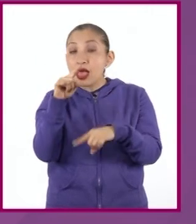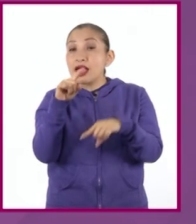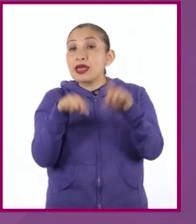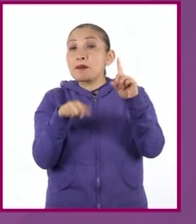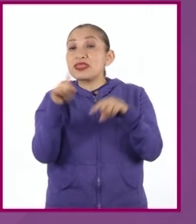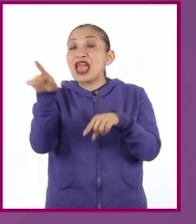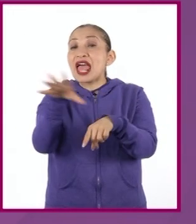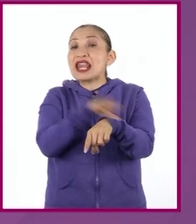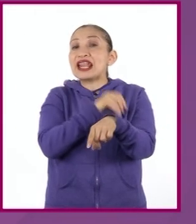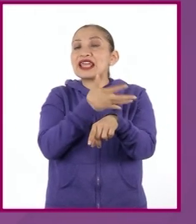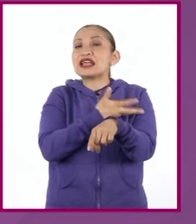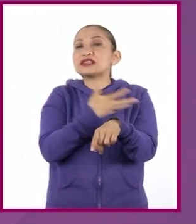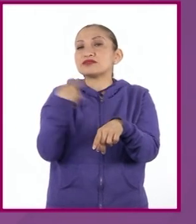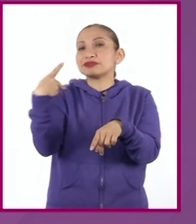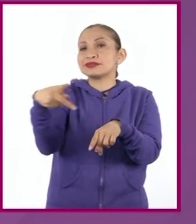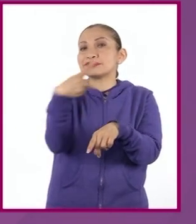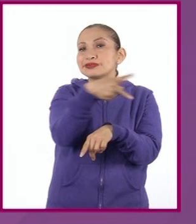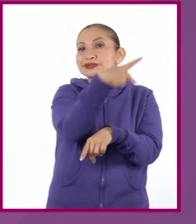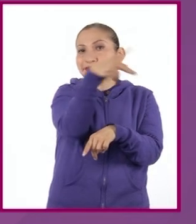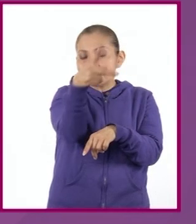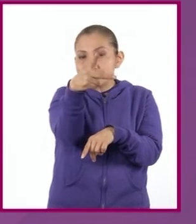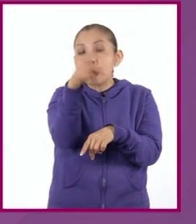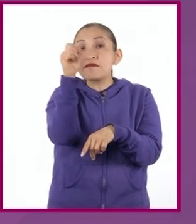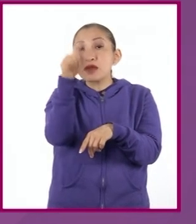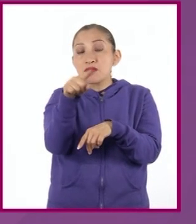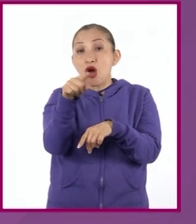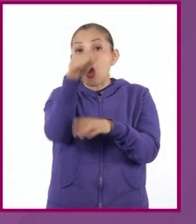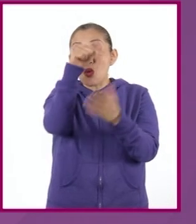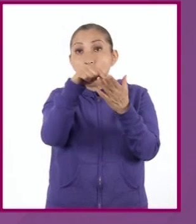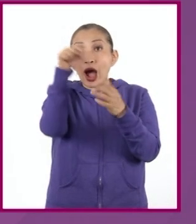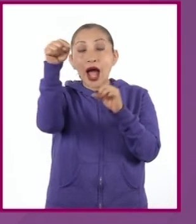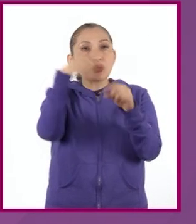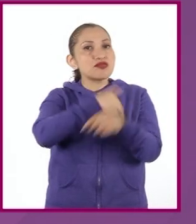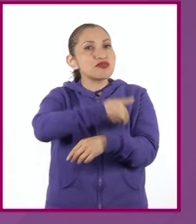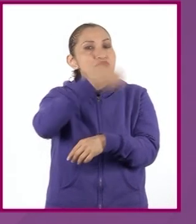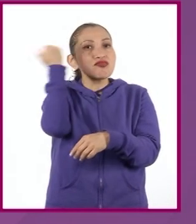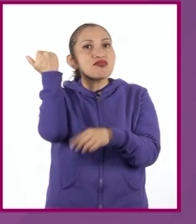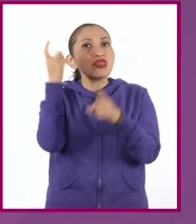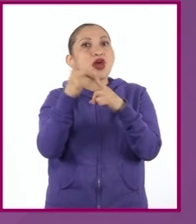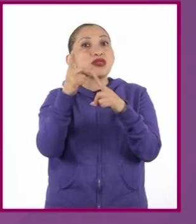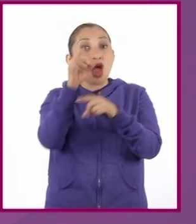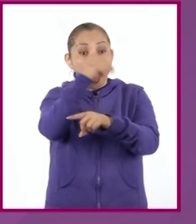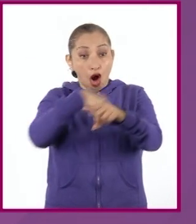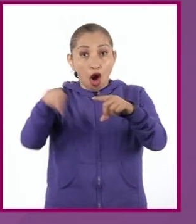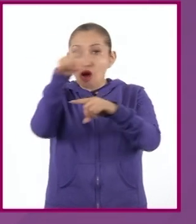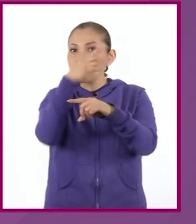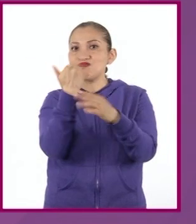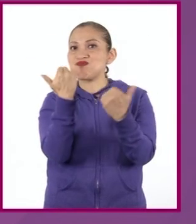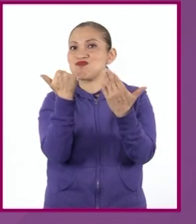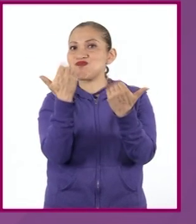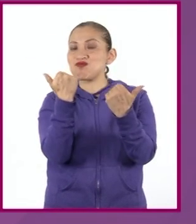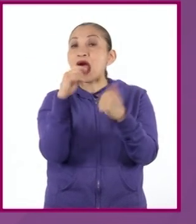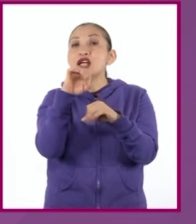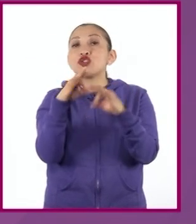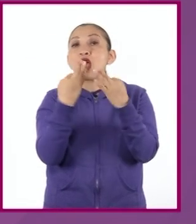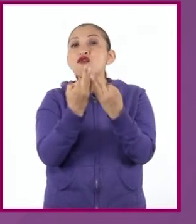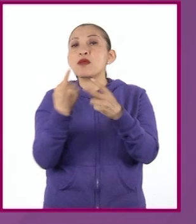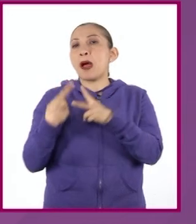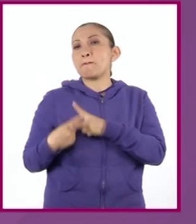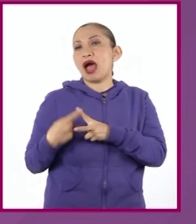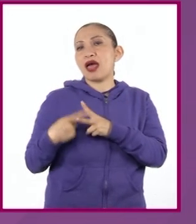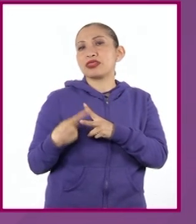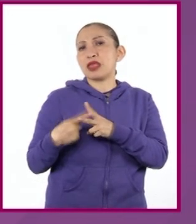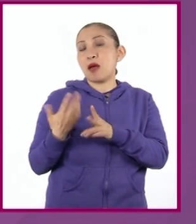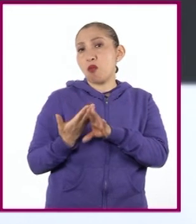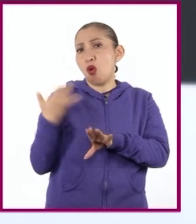de la energía que tengan. Y estos lugares ya no son órbitas. Es un modelo matemático